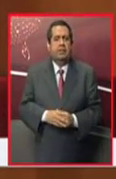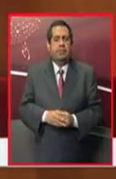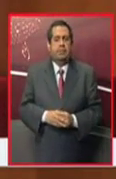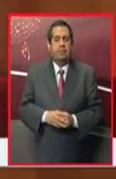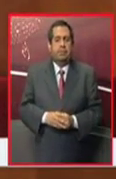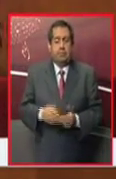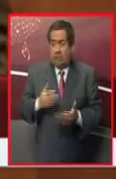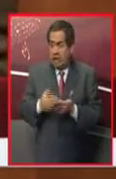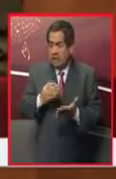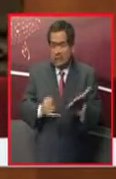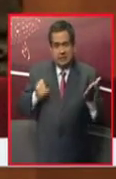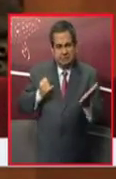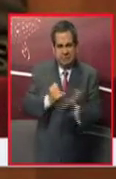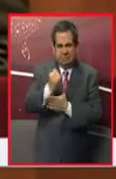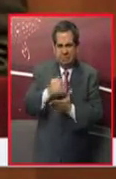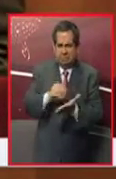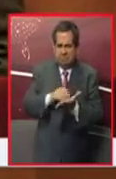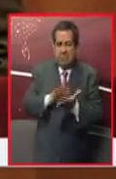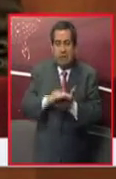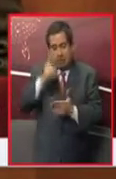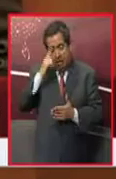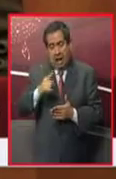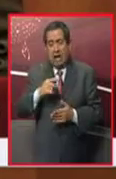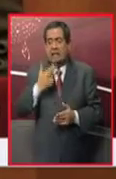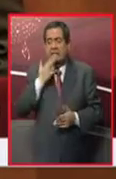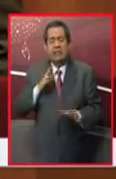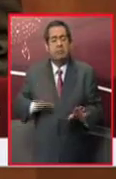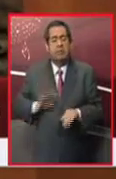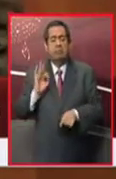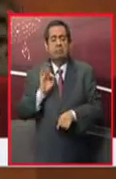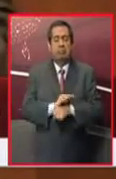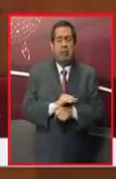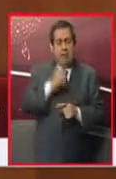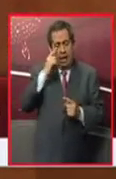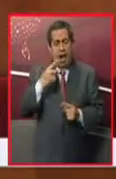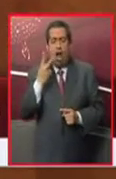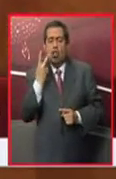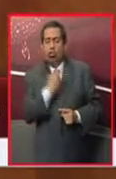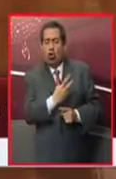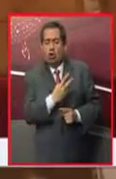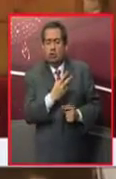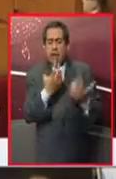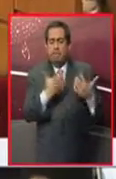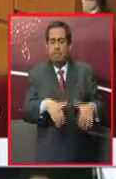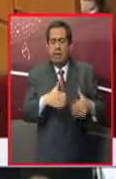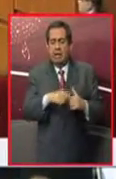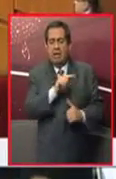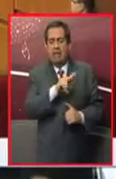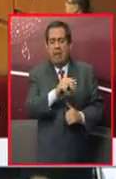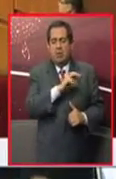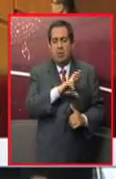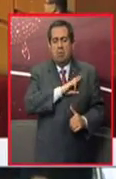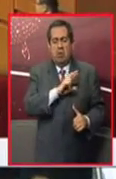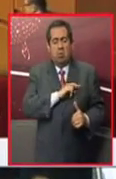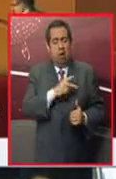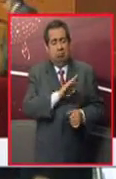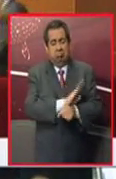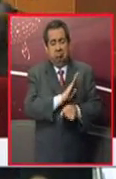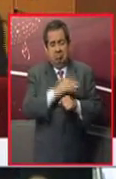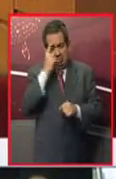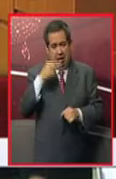Este dictamen nació para beneficiar a 2 empresas de televisión comercial,